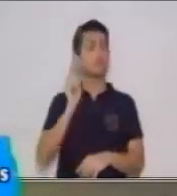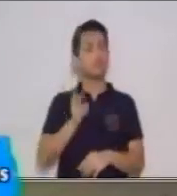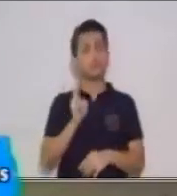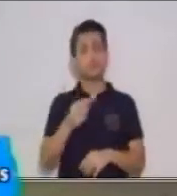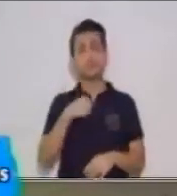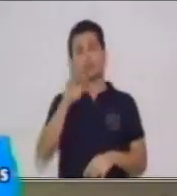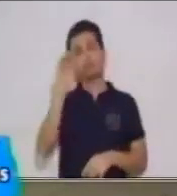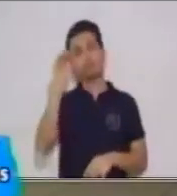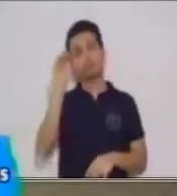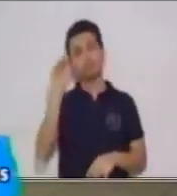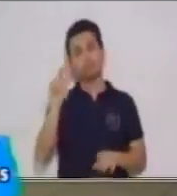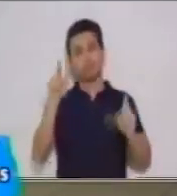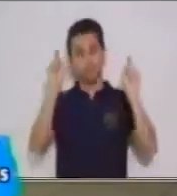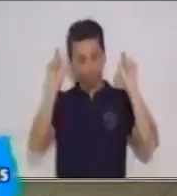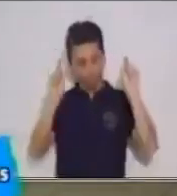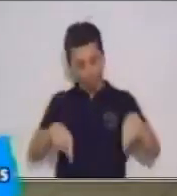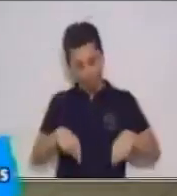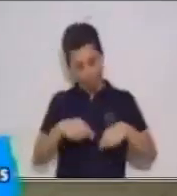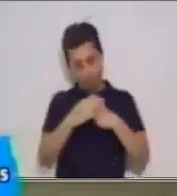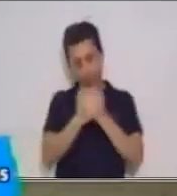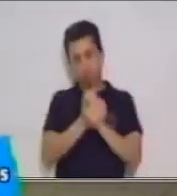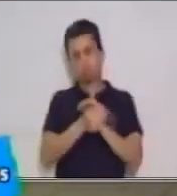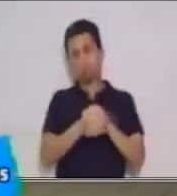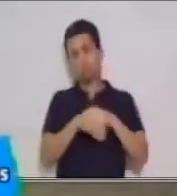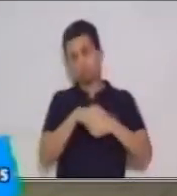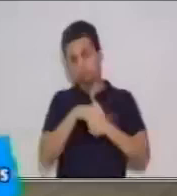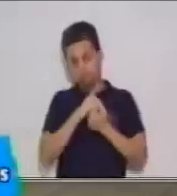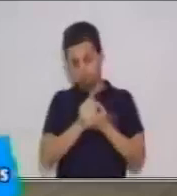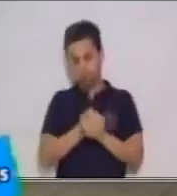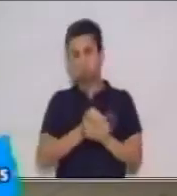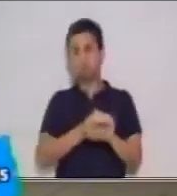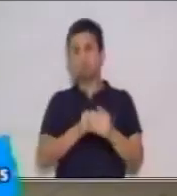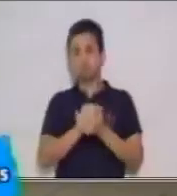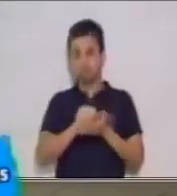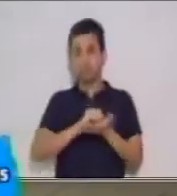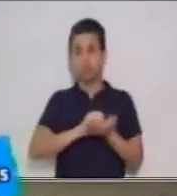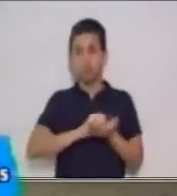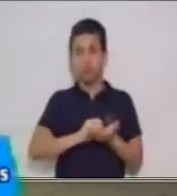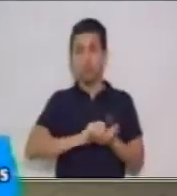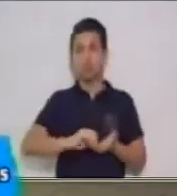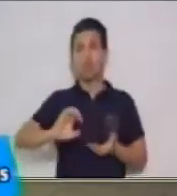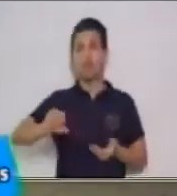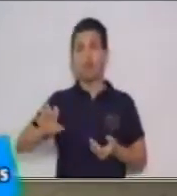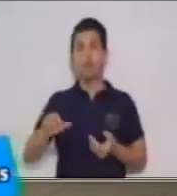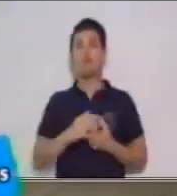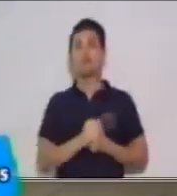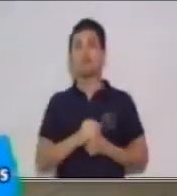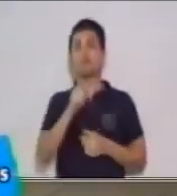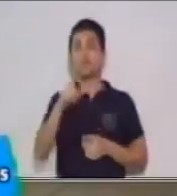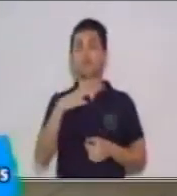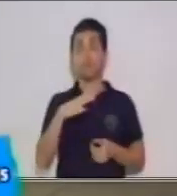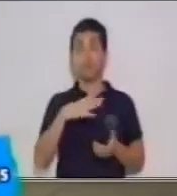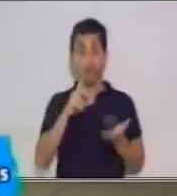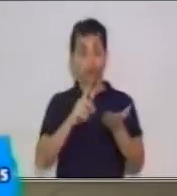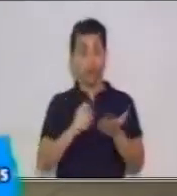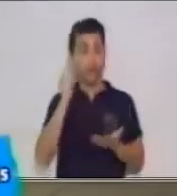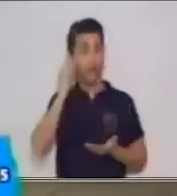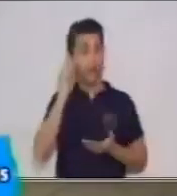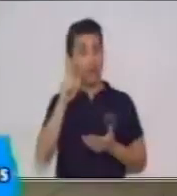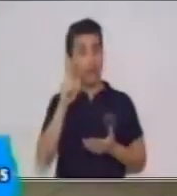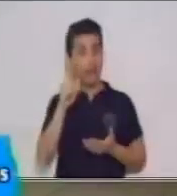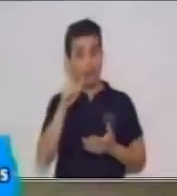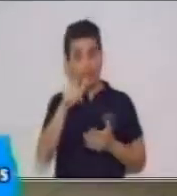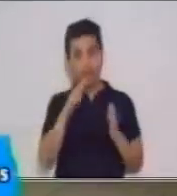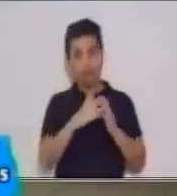te recomendamos que debes lavar tus manos constantemente con agua y jabón. Y si cuentas con gel en tu casa, puedes